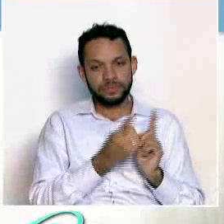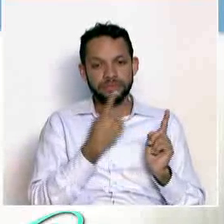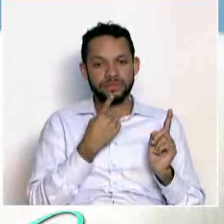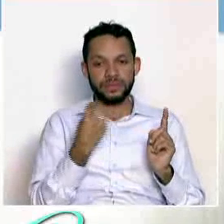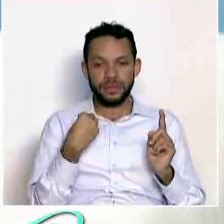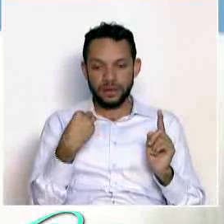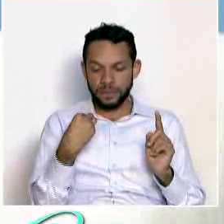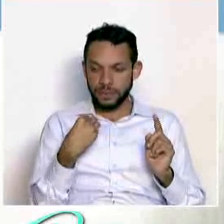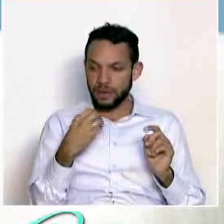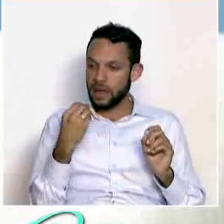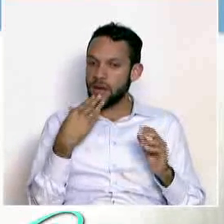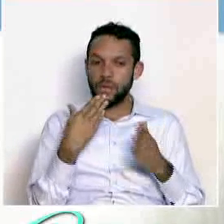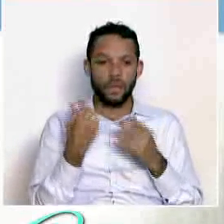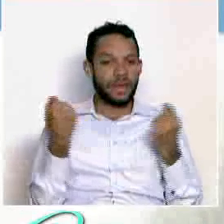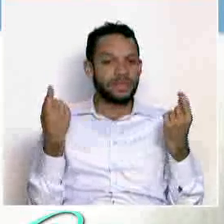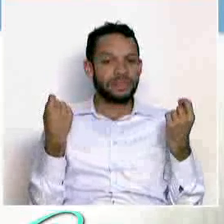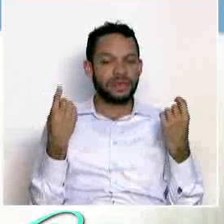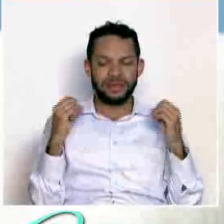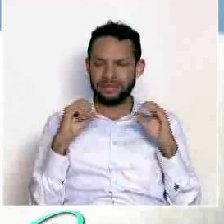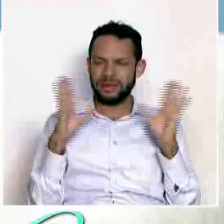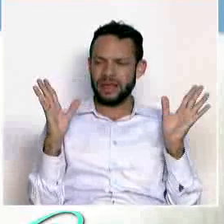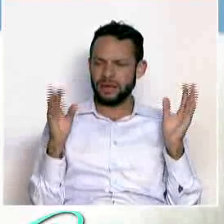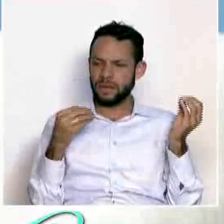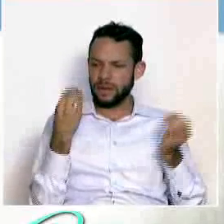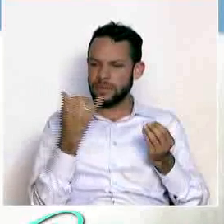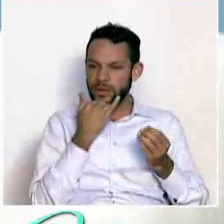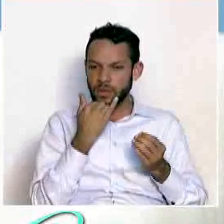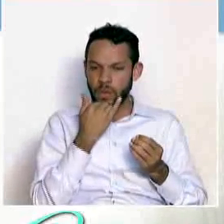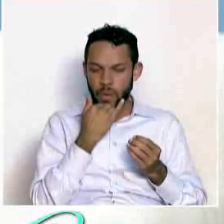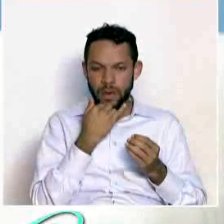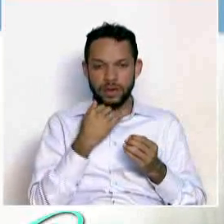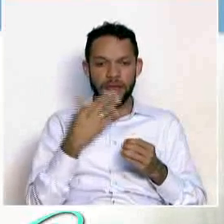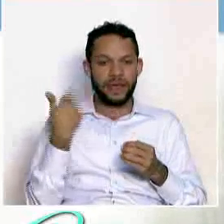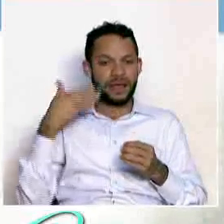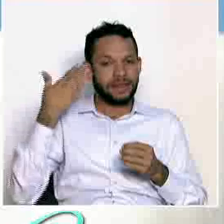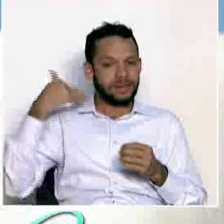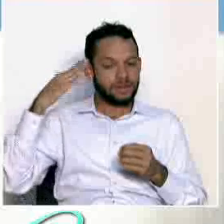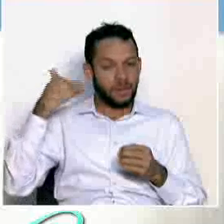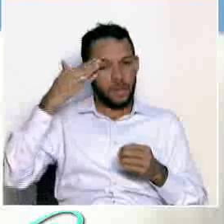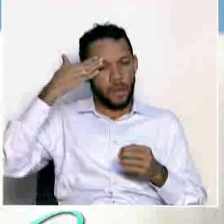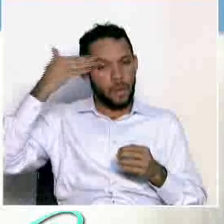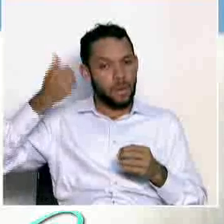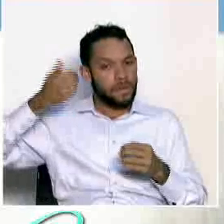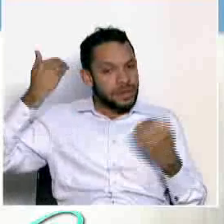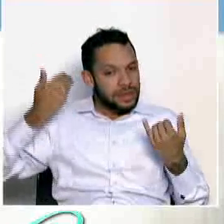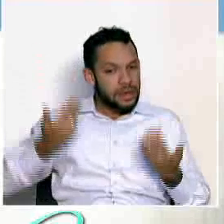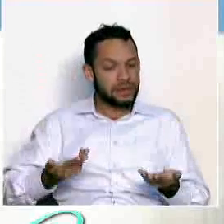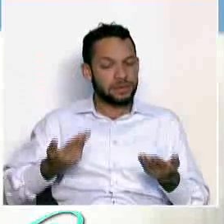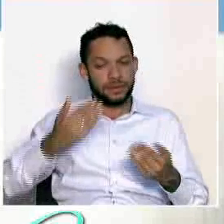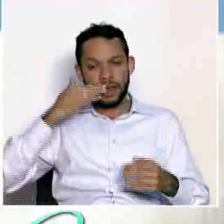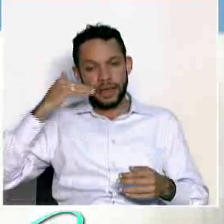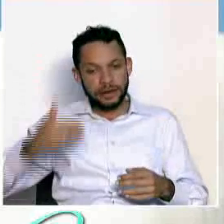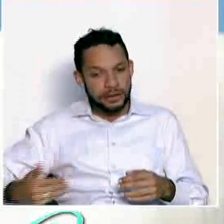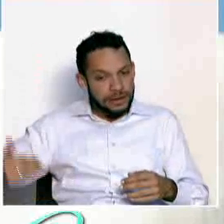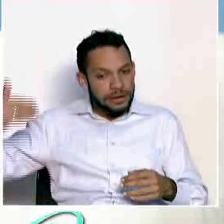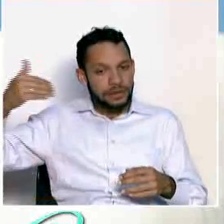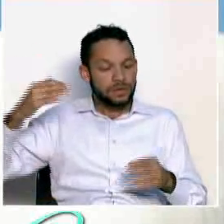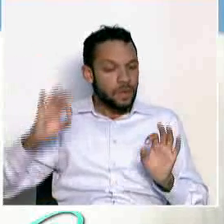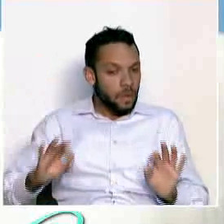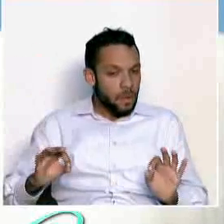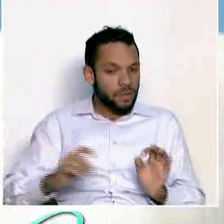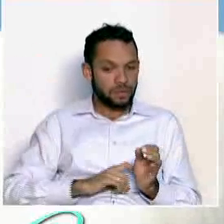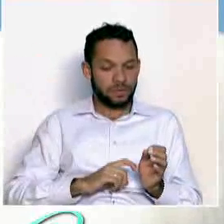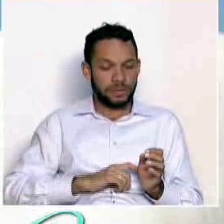no tienen claro qué les pasó en su pasado. Olvidaron sucesos de la infancia que los pudieron haber